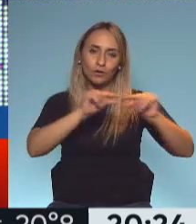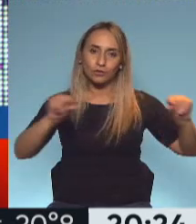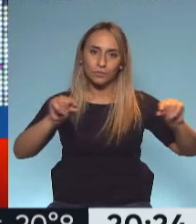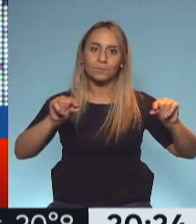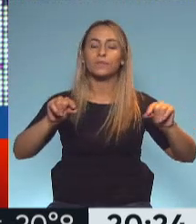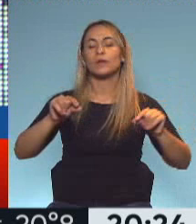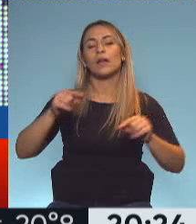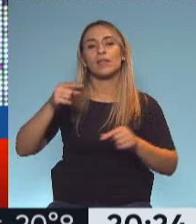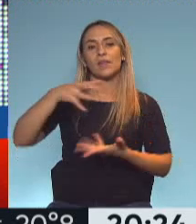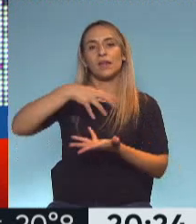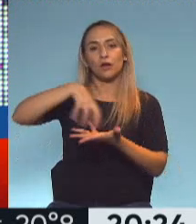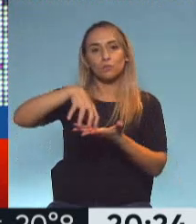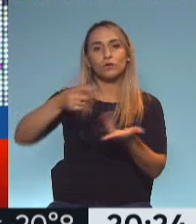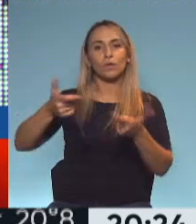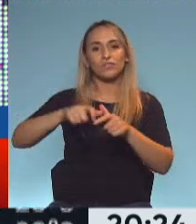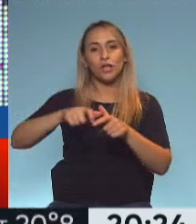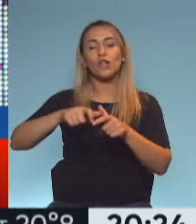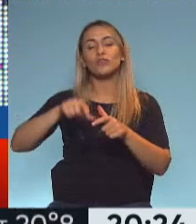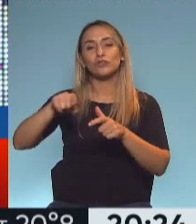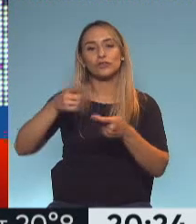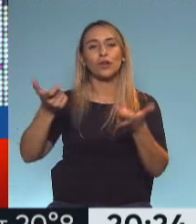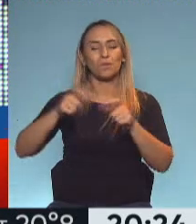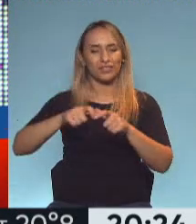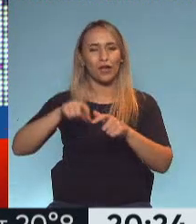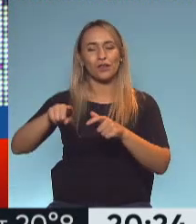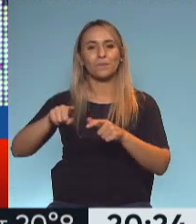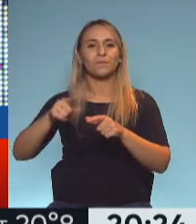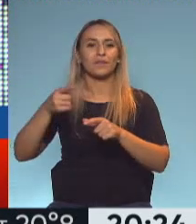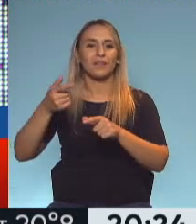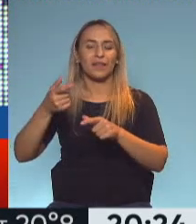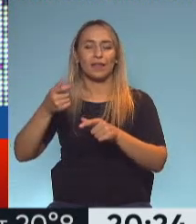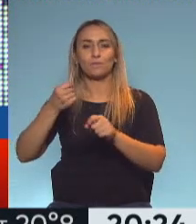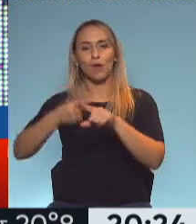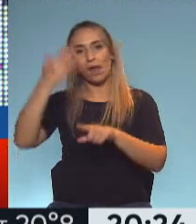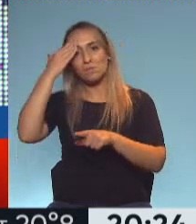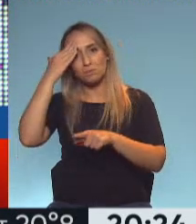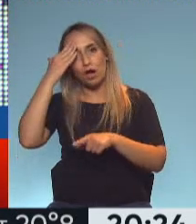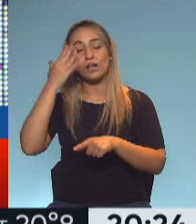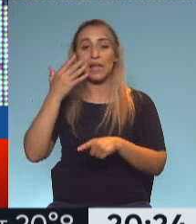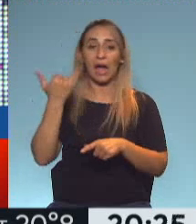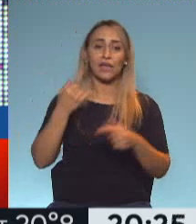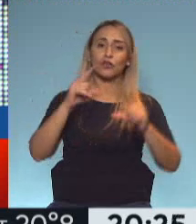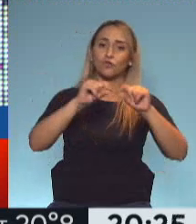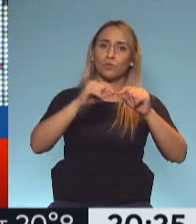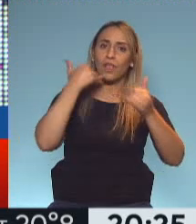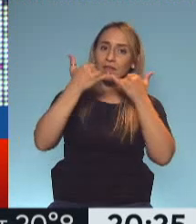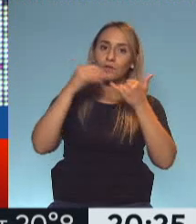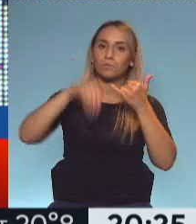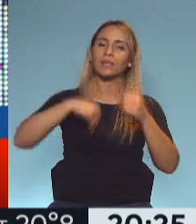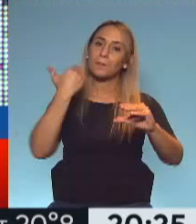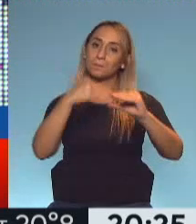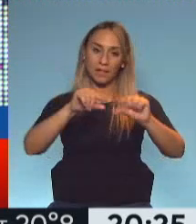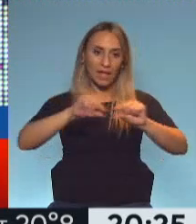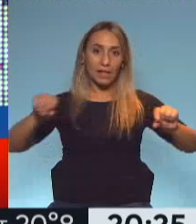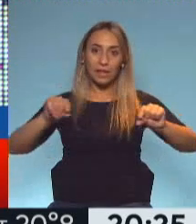vamos a compartir. Y un micrófono, un email, para que nos contactemos, estamos